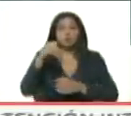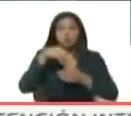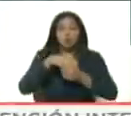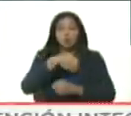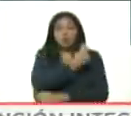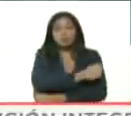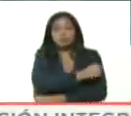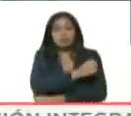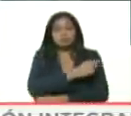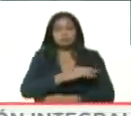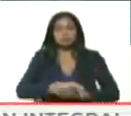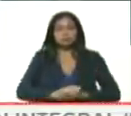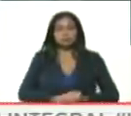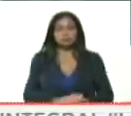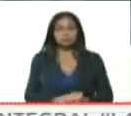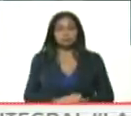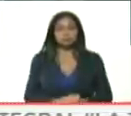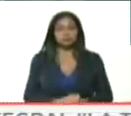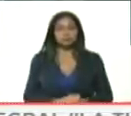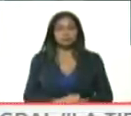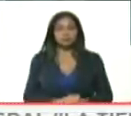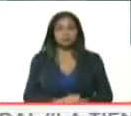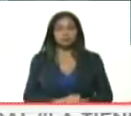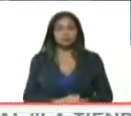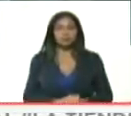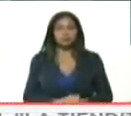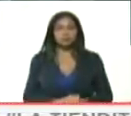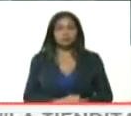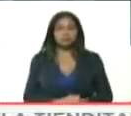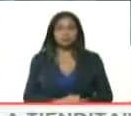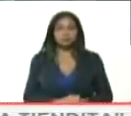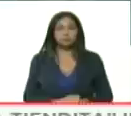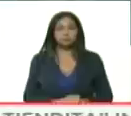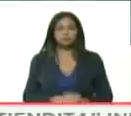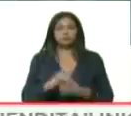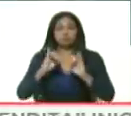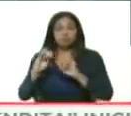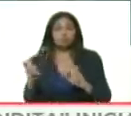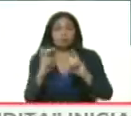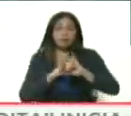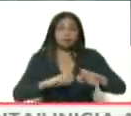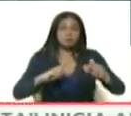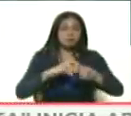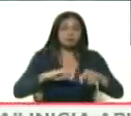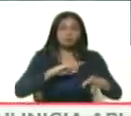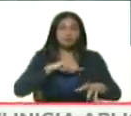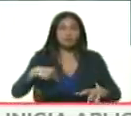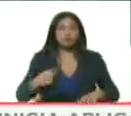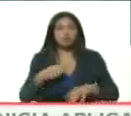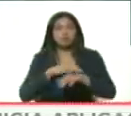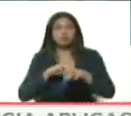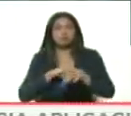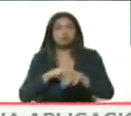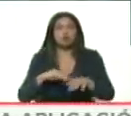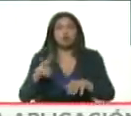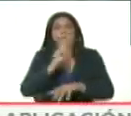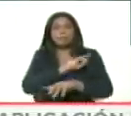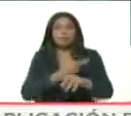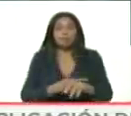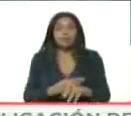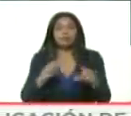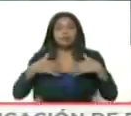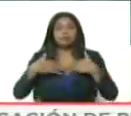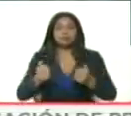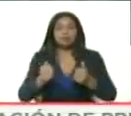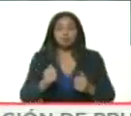hospitalizados por COVID-19. Han revisado junto a nuestro Ministerio del Poder Popular para la